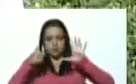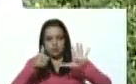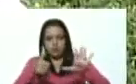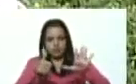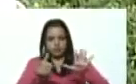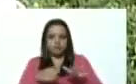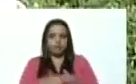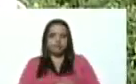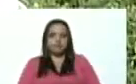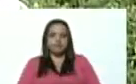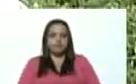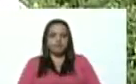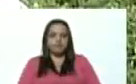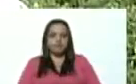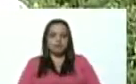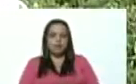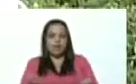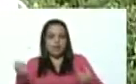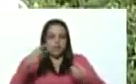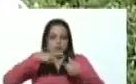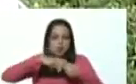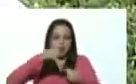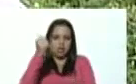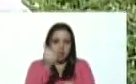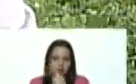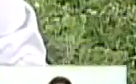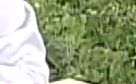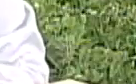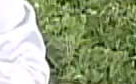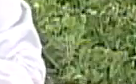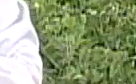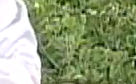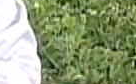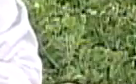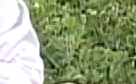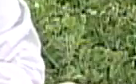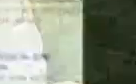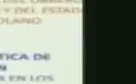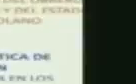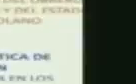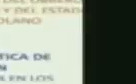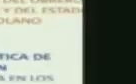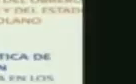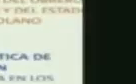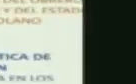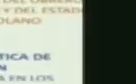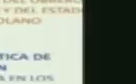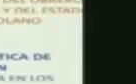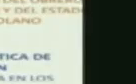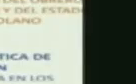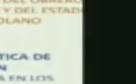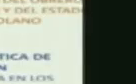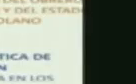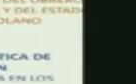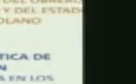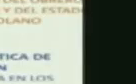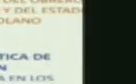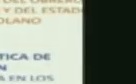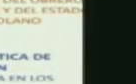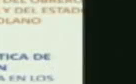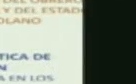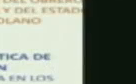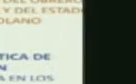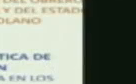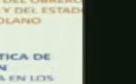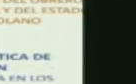jefe, la inserción laboral. Usted lo mencionaba ahorita, con la incorporación de 1000 nuevas BRICOC, que van a